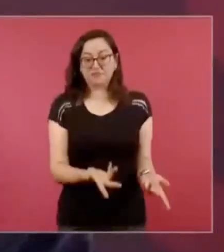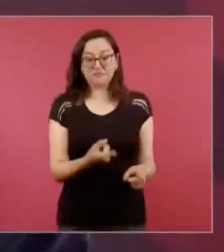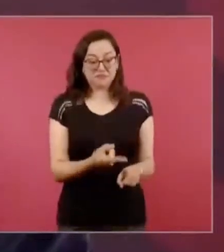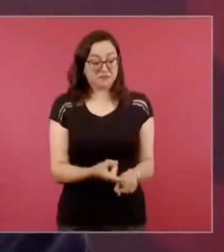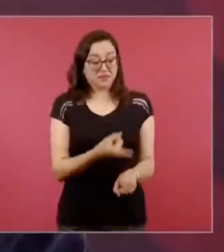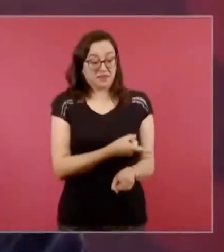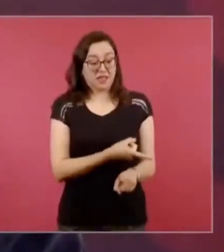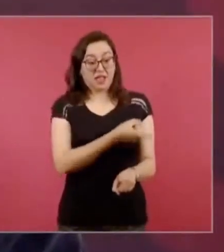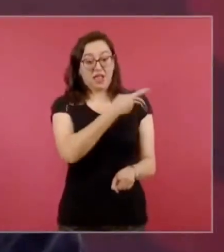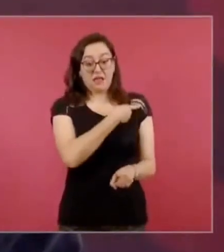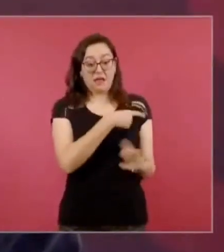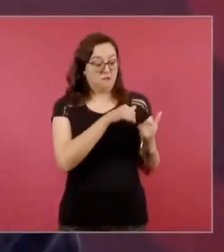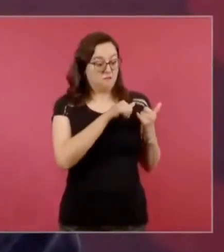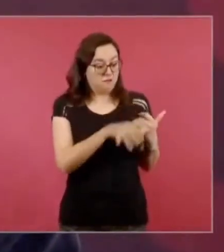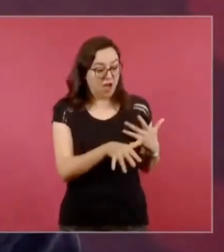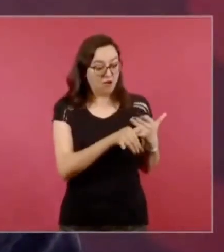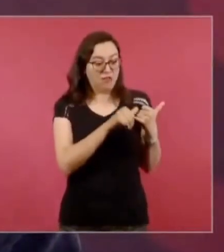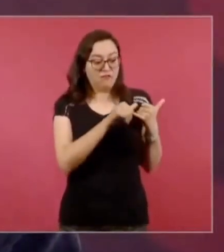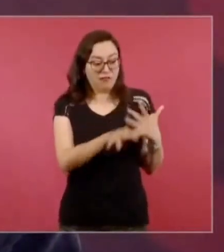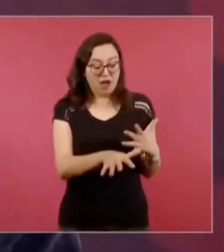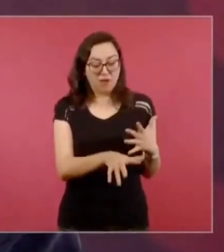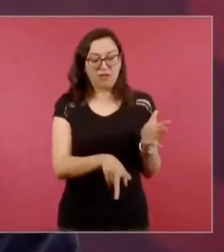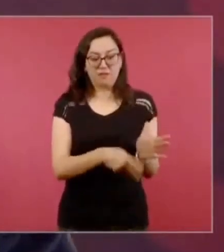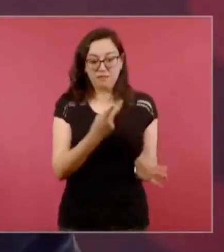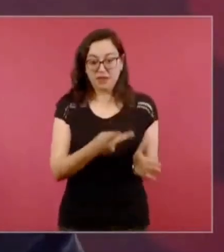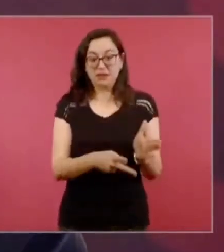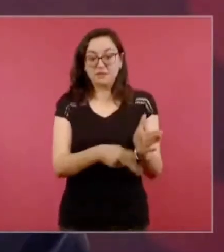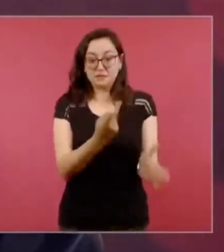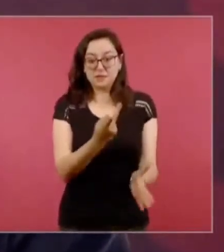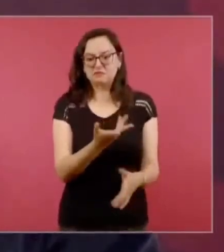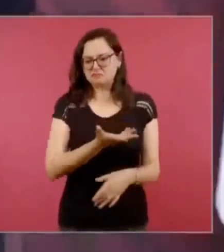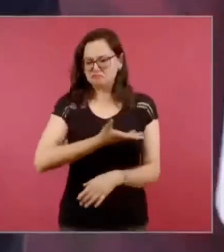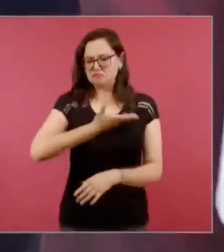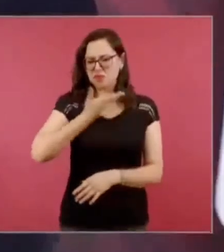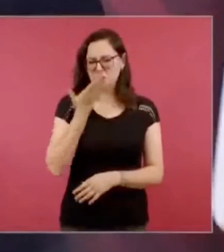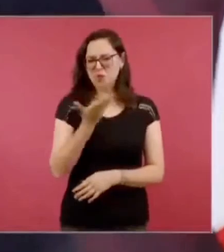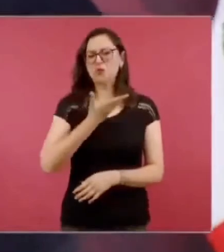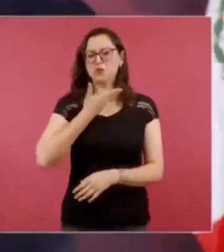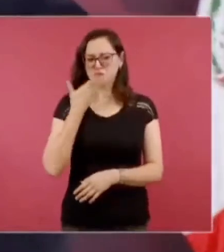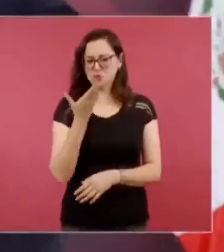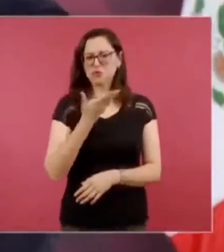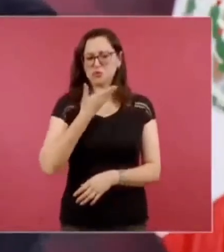elecciones fraudulentas y estaban